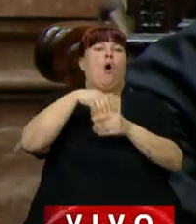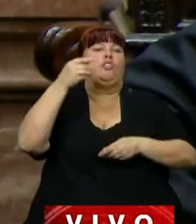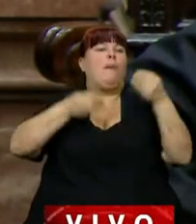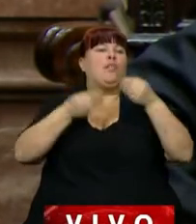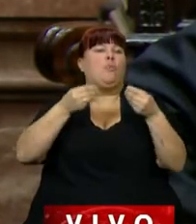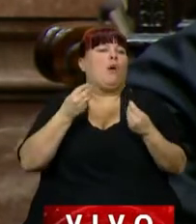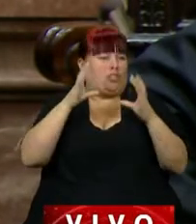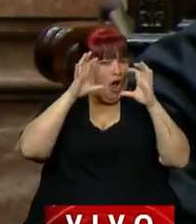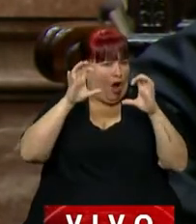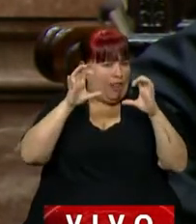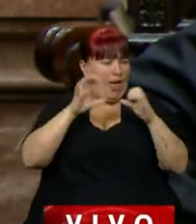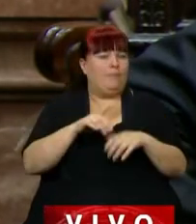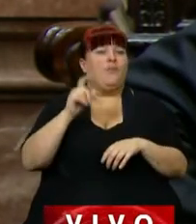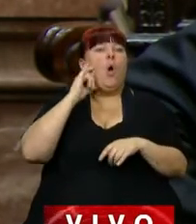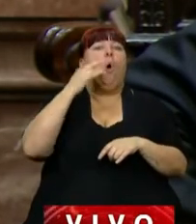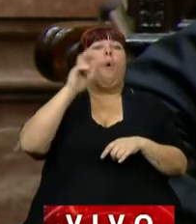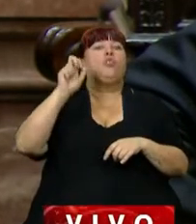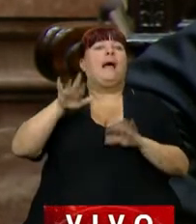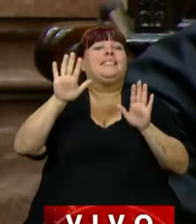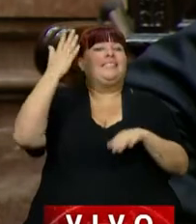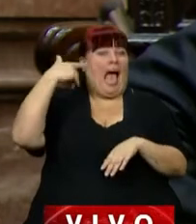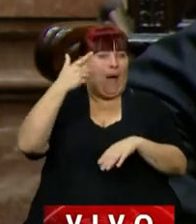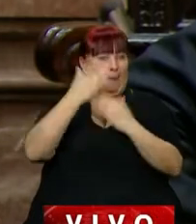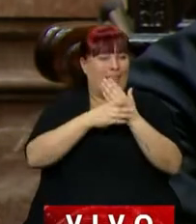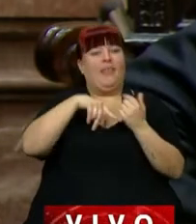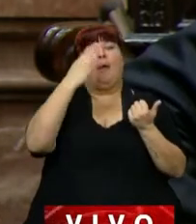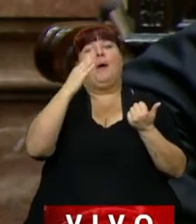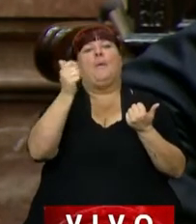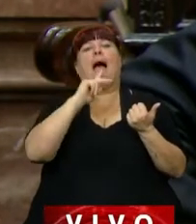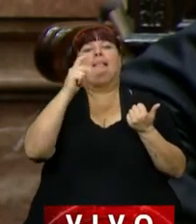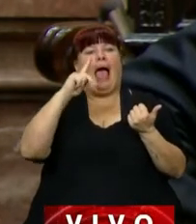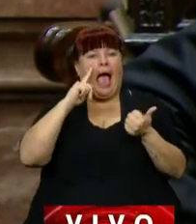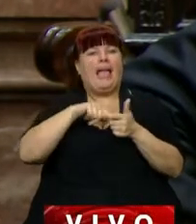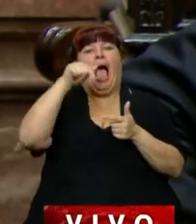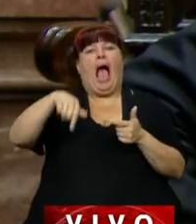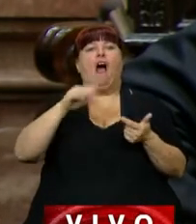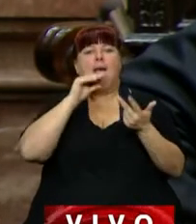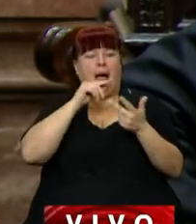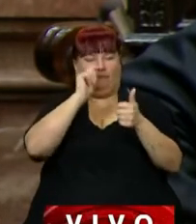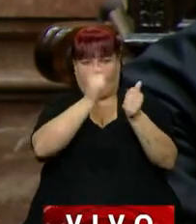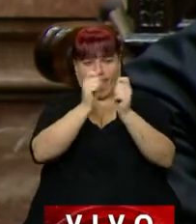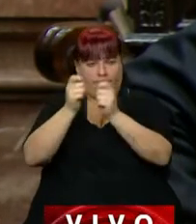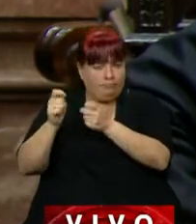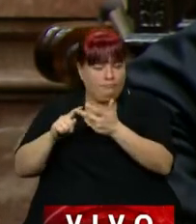presupuesto. Vino Guzmán, que en ese tiempo era Guzmán, porque después fue Bataki y ahora es Massa.